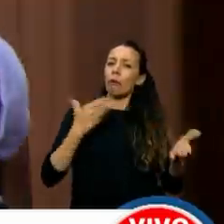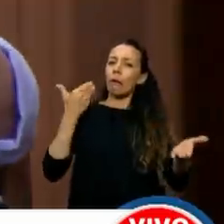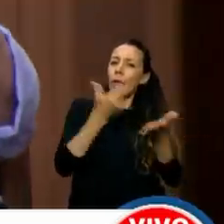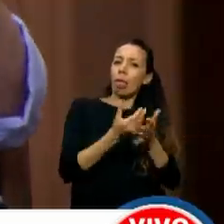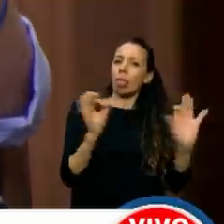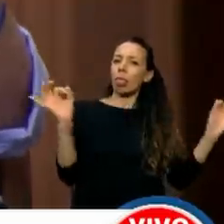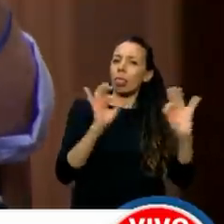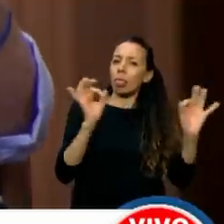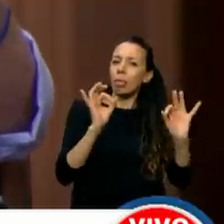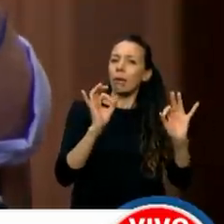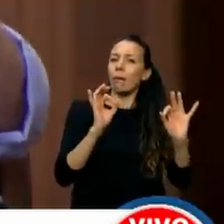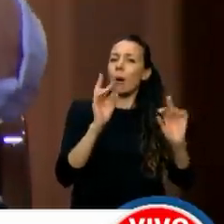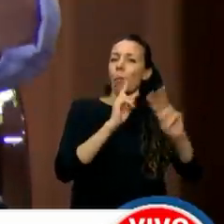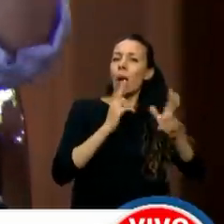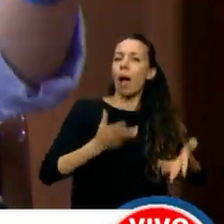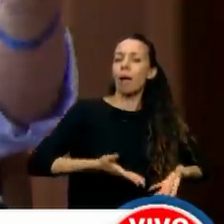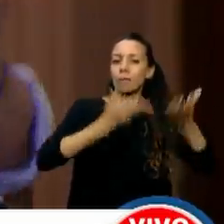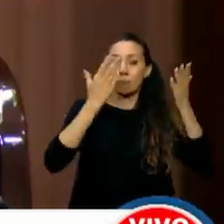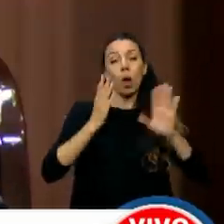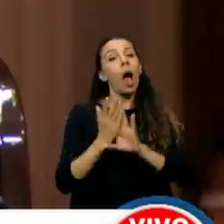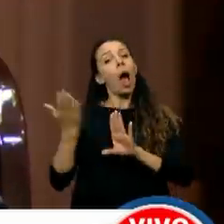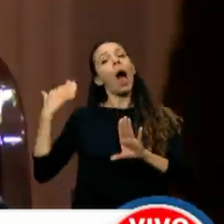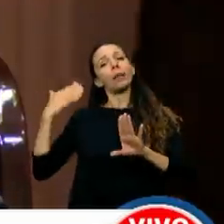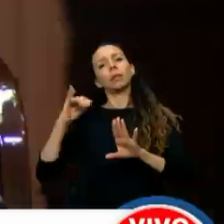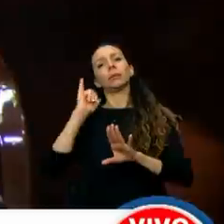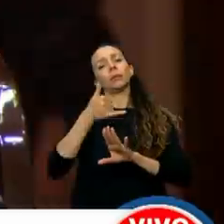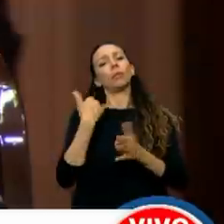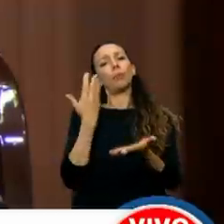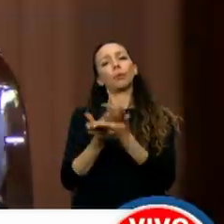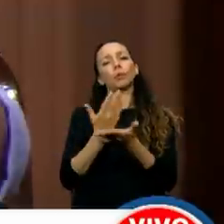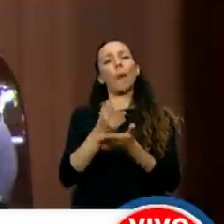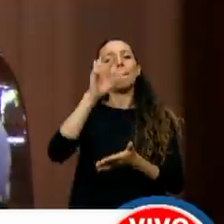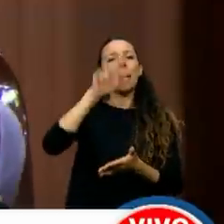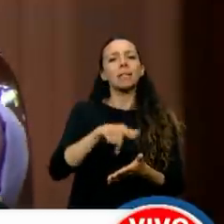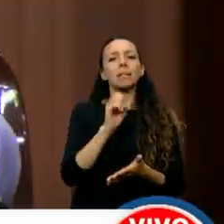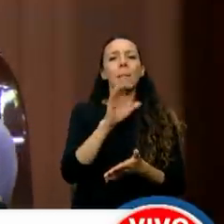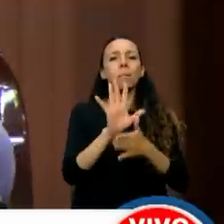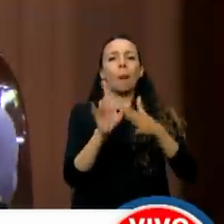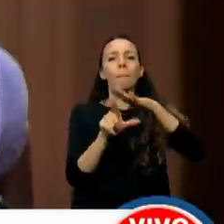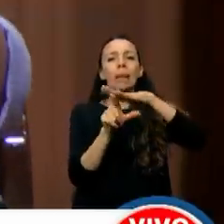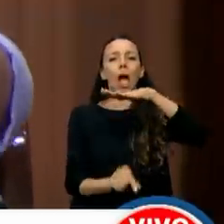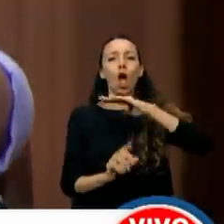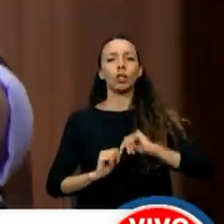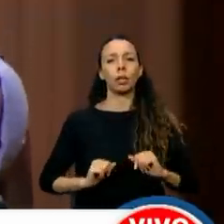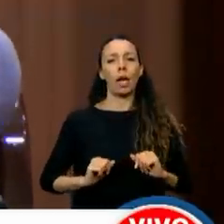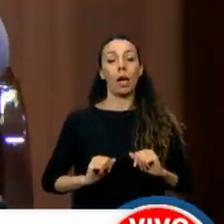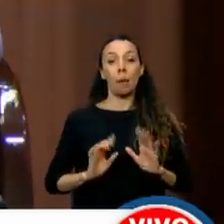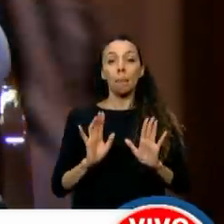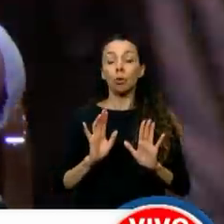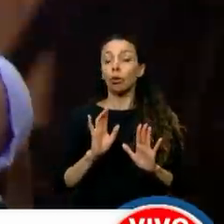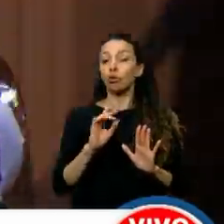porque nosotros nos vendieron el plan patagonia en algún momento lo que nunca sabíamos era cuánto estaba